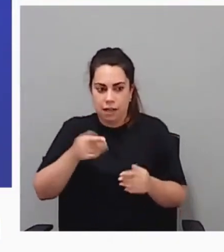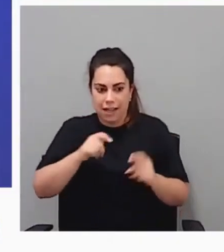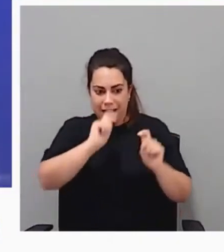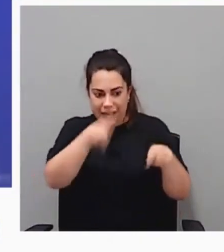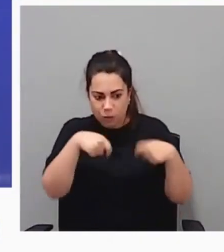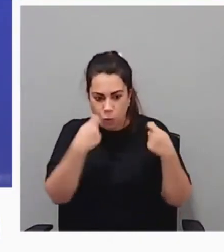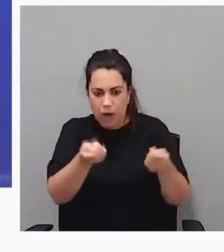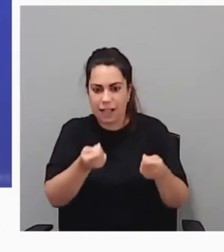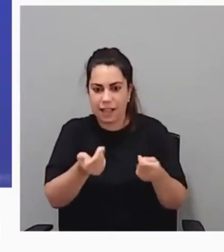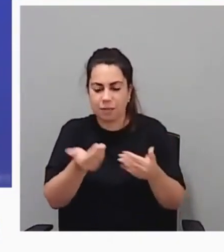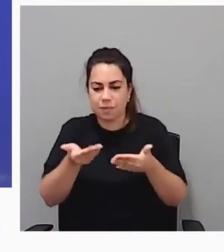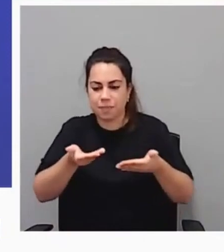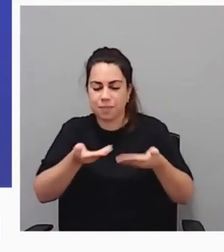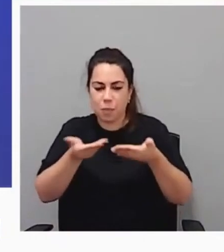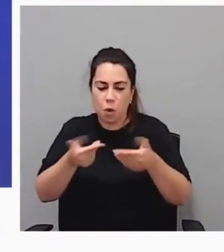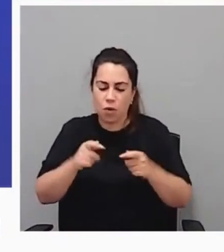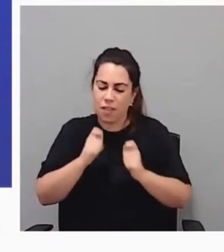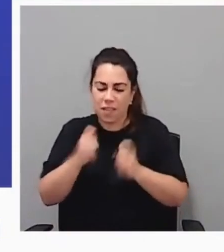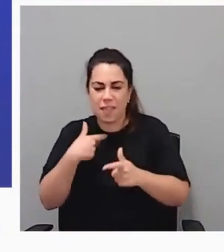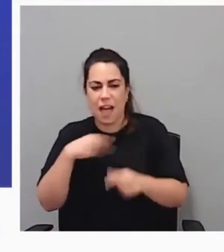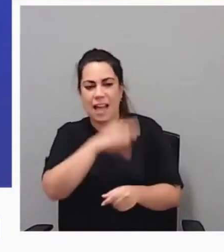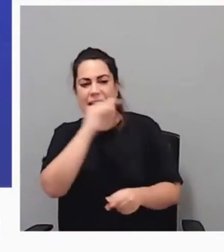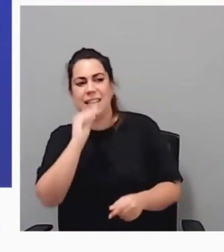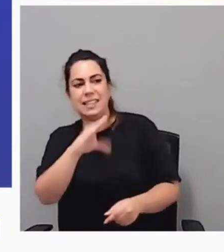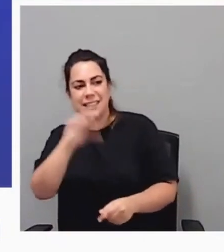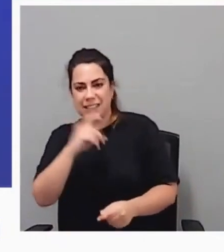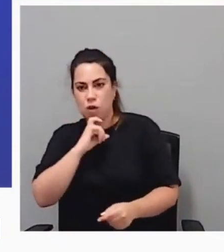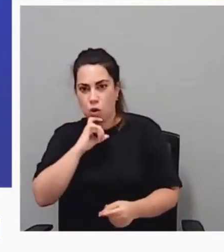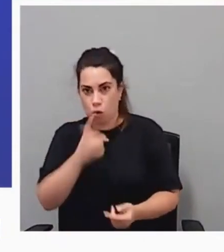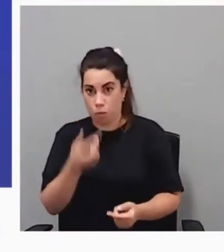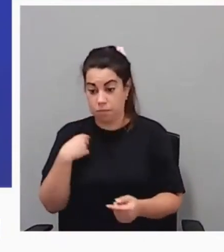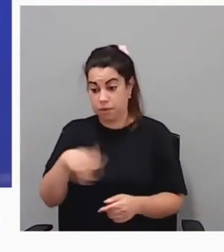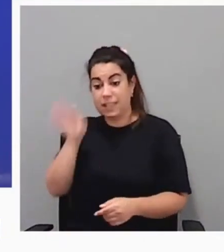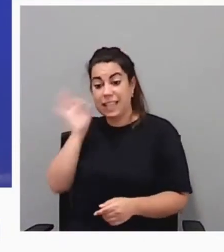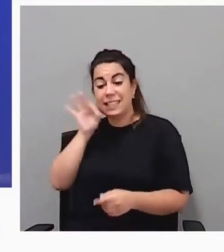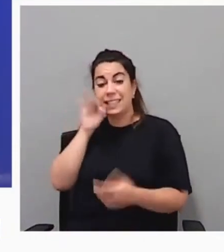punto, la física en el siglo XIX empieza a tener éxitos.